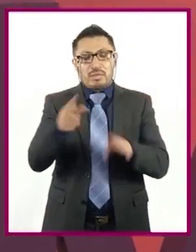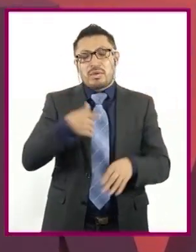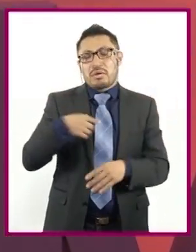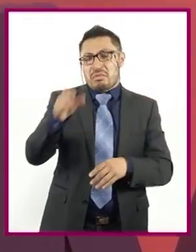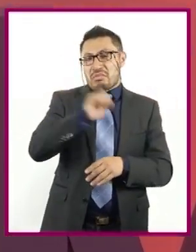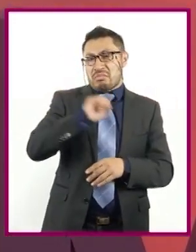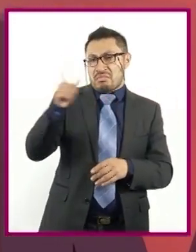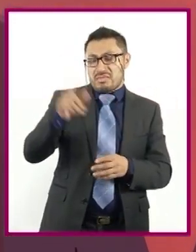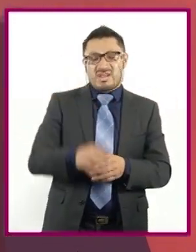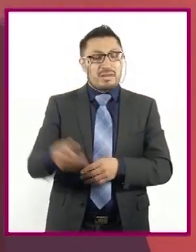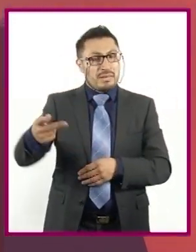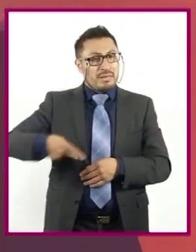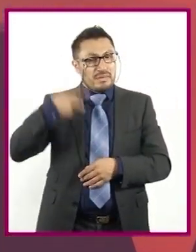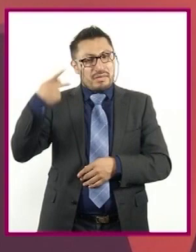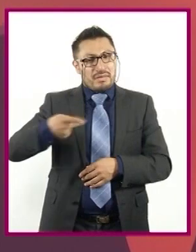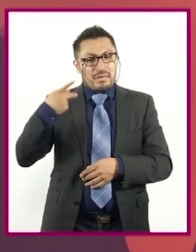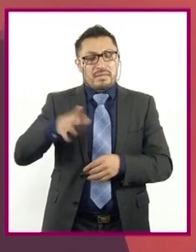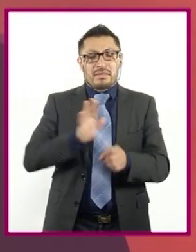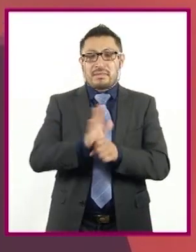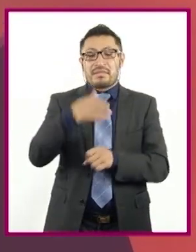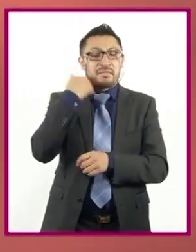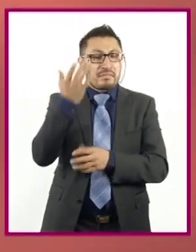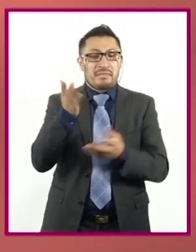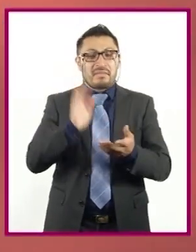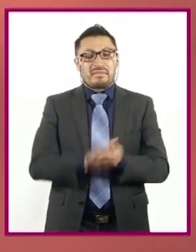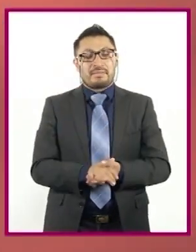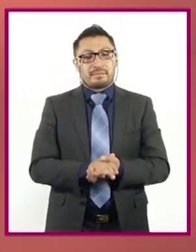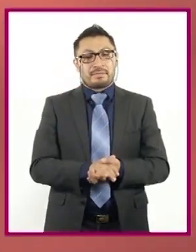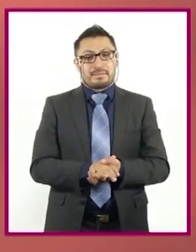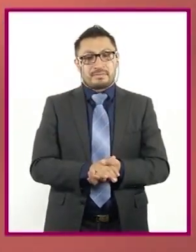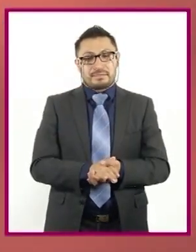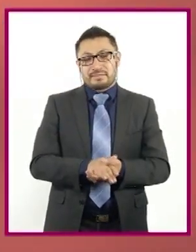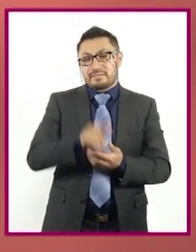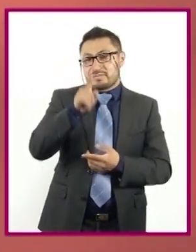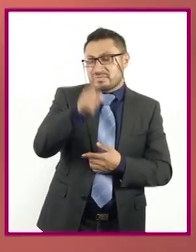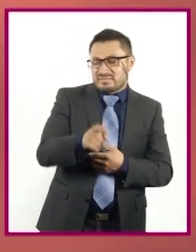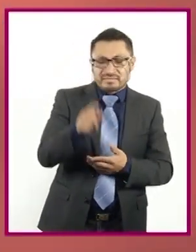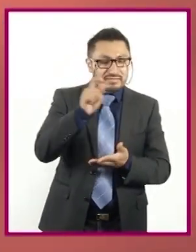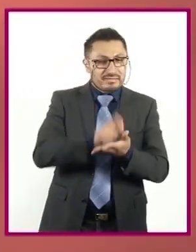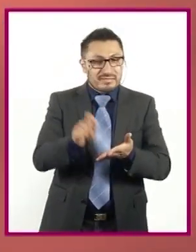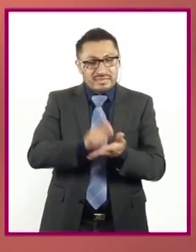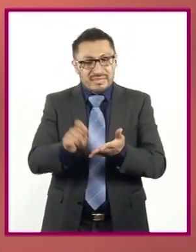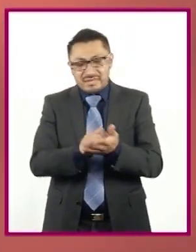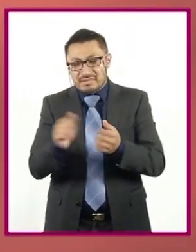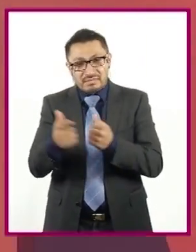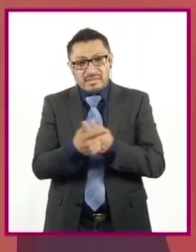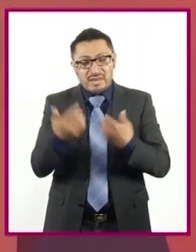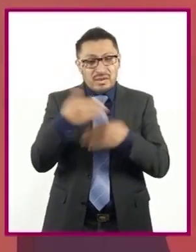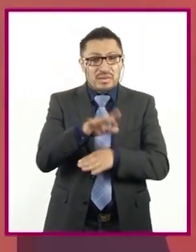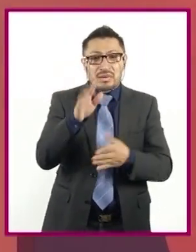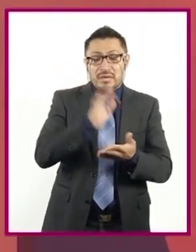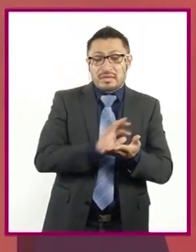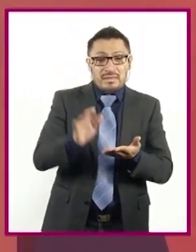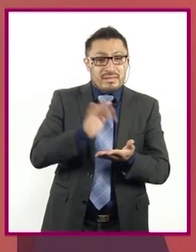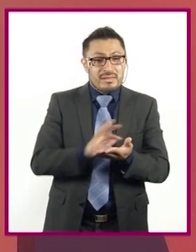experto. Pregúnteme lo que quiera. ¿Tomaste algunas notas durante la lectura?